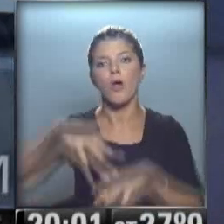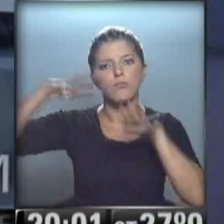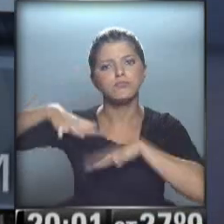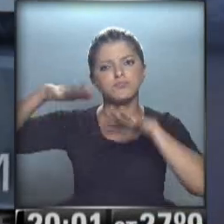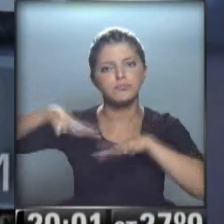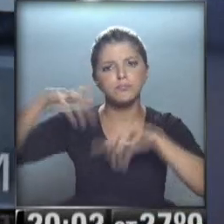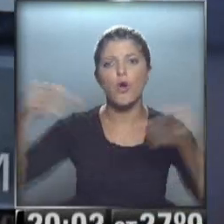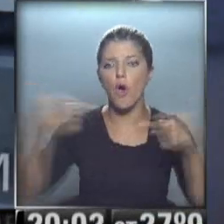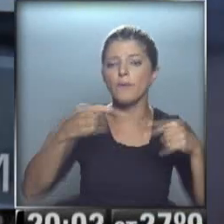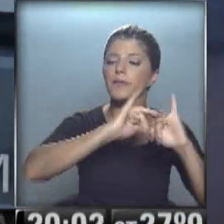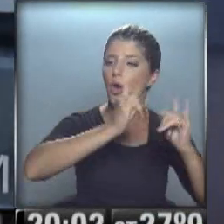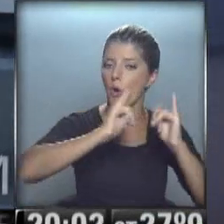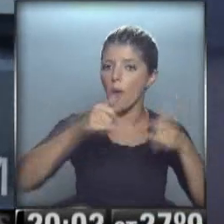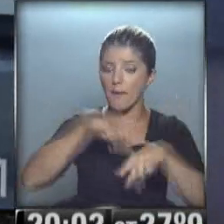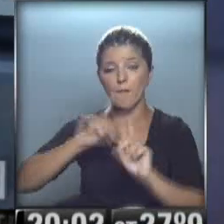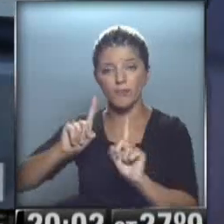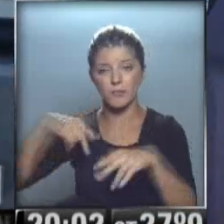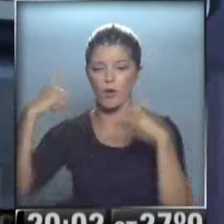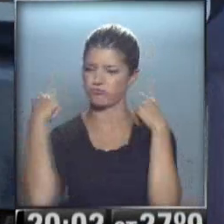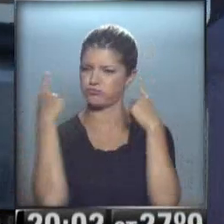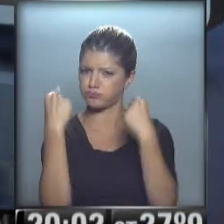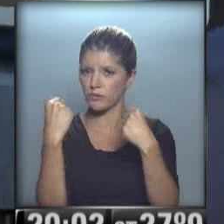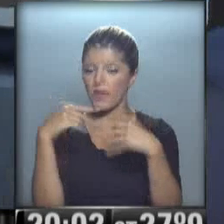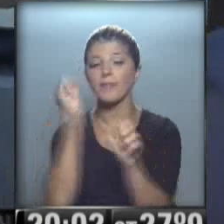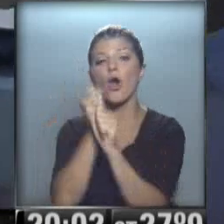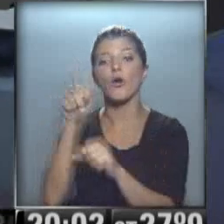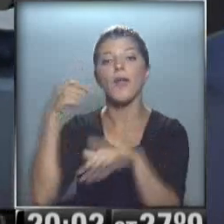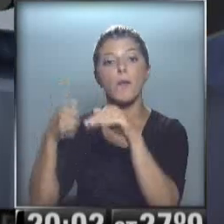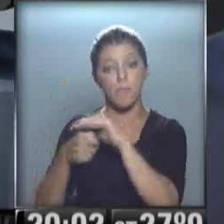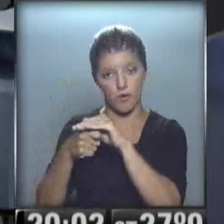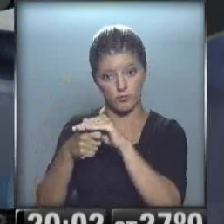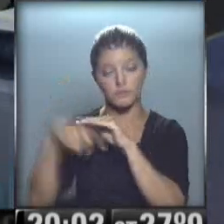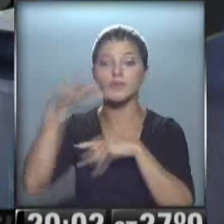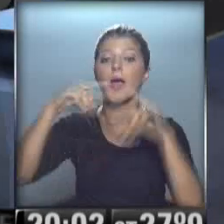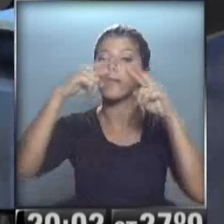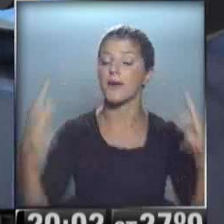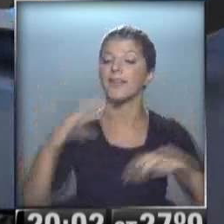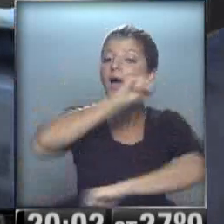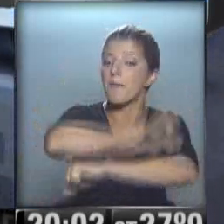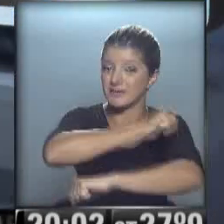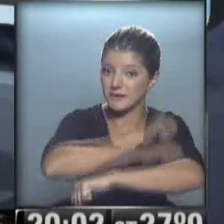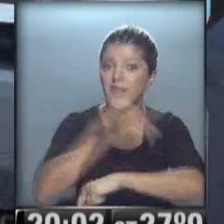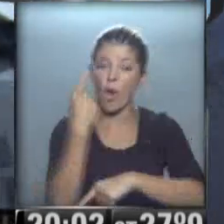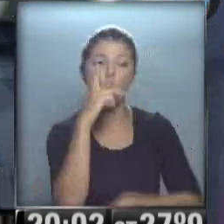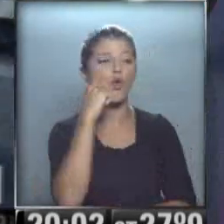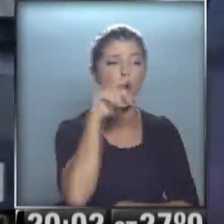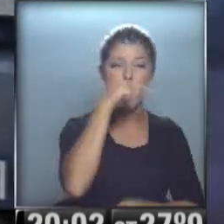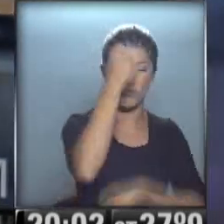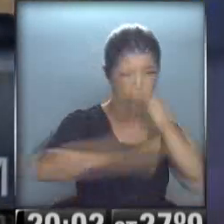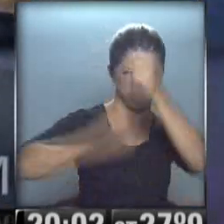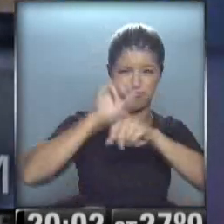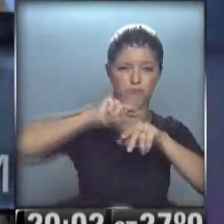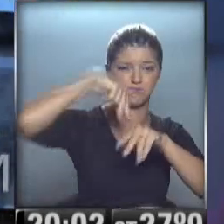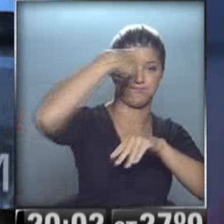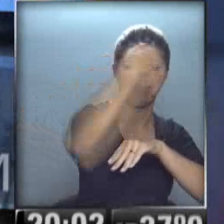Manifestantes agreden a un joven. Durante una protesta de trabajadores portuarios en el puente Nicolás Avellaneda, golpearon y arrojaron desde la altura a una persona que